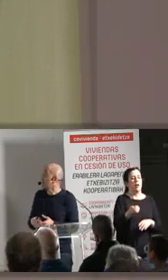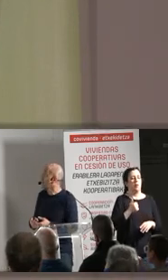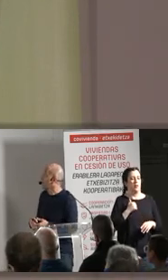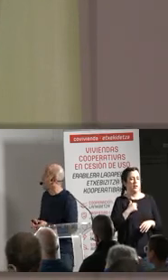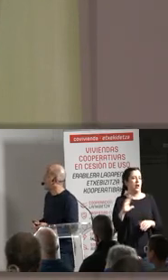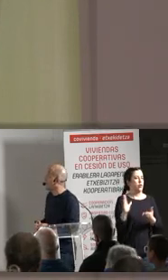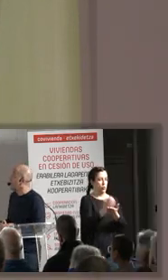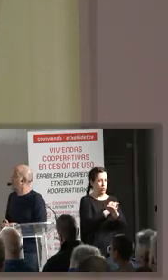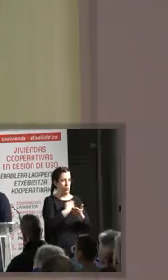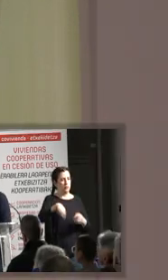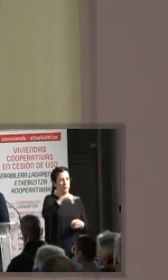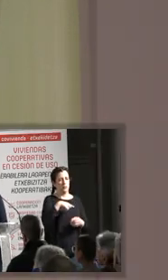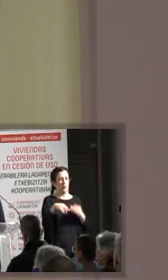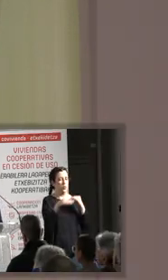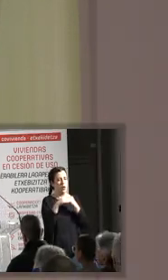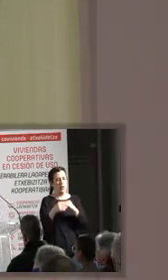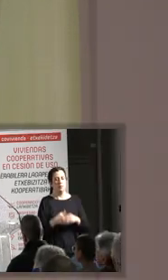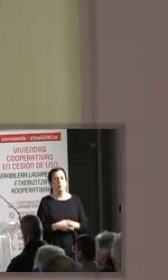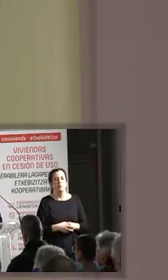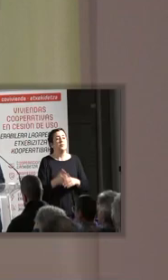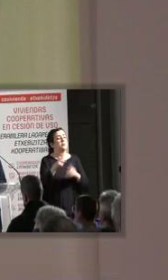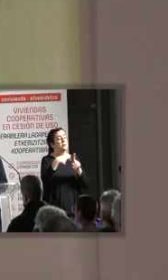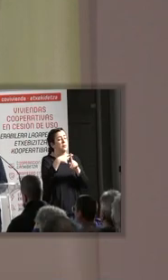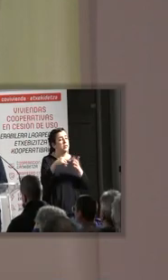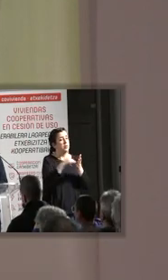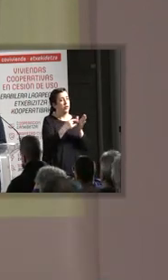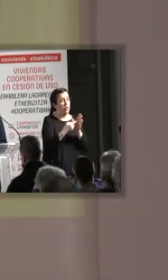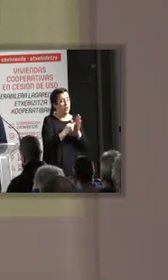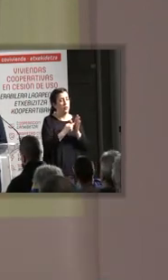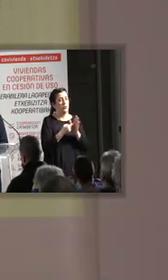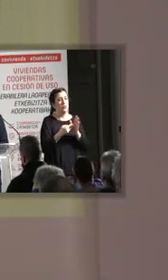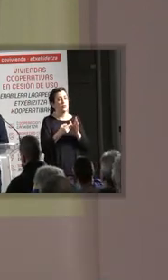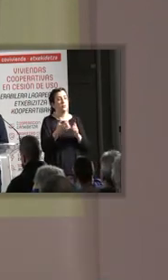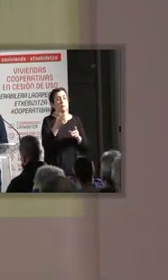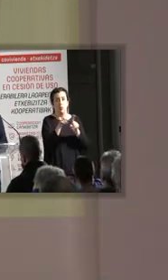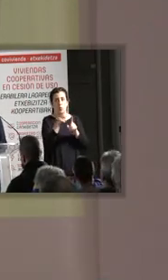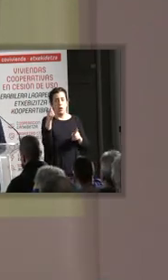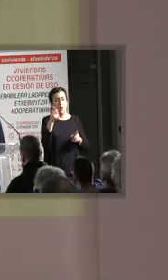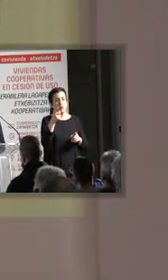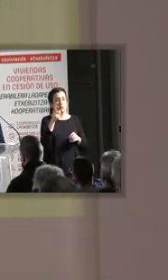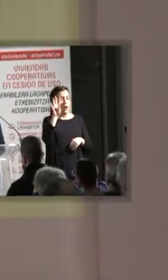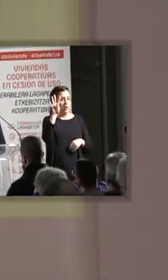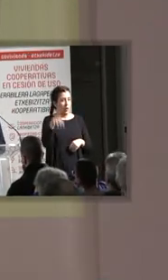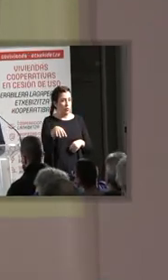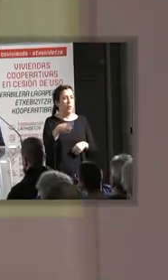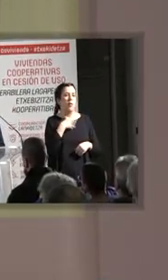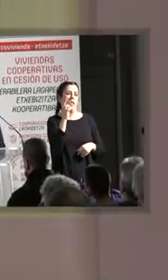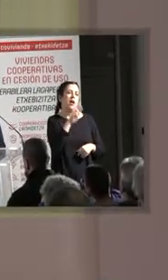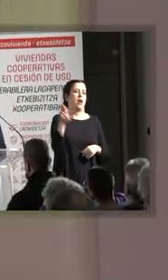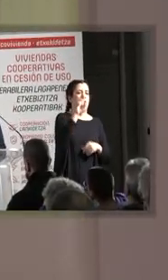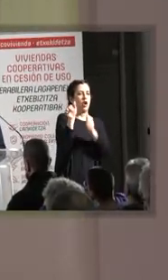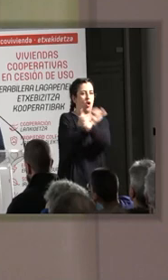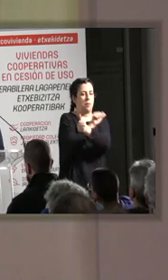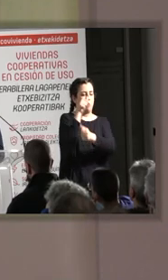personas. Y luego es un proyecto, o sea, son proyectos que, como se está viendo en Cataluña, es replicable y está en pleno crecimiento.